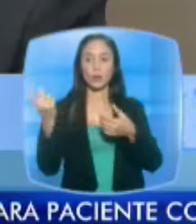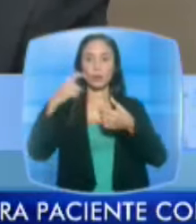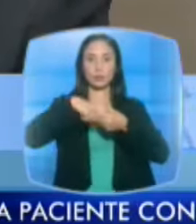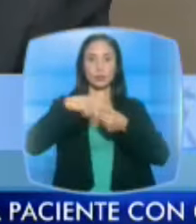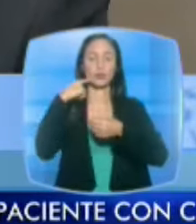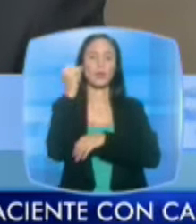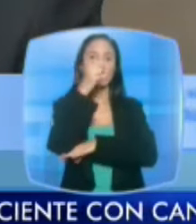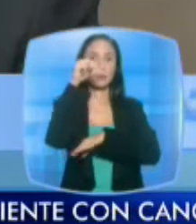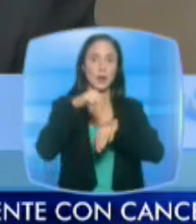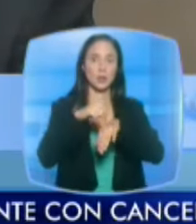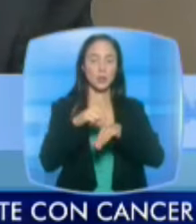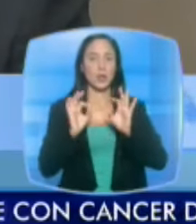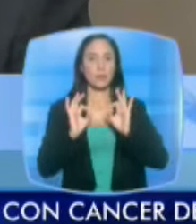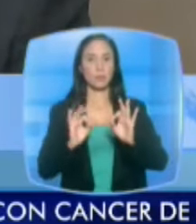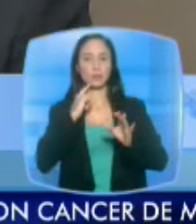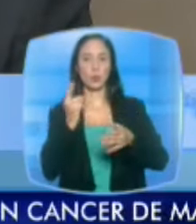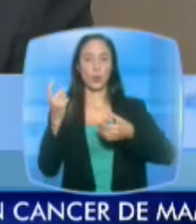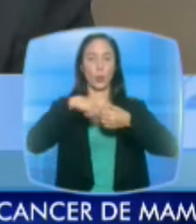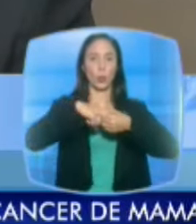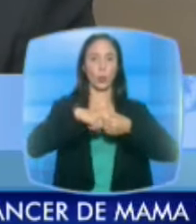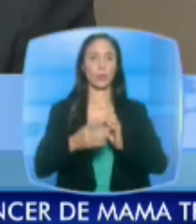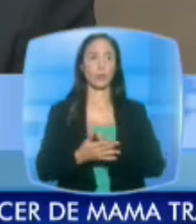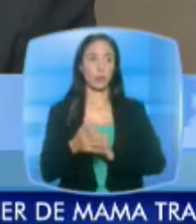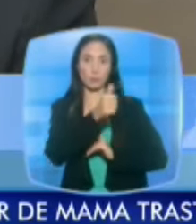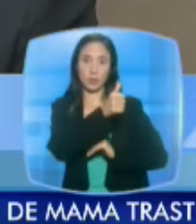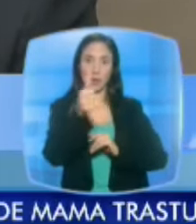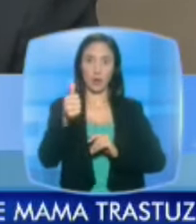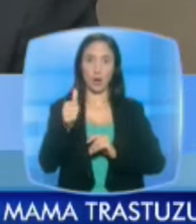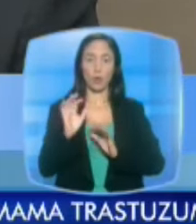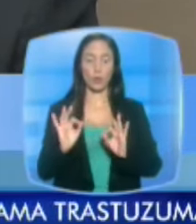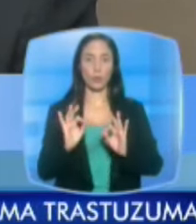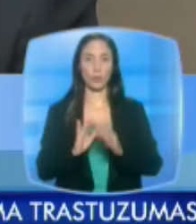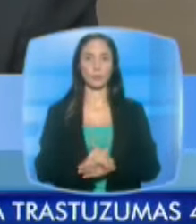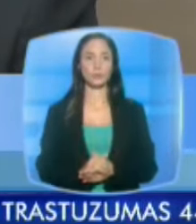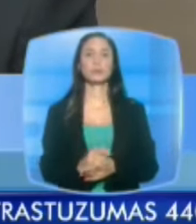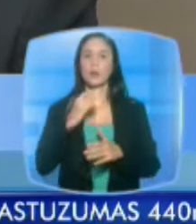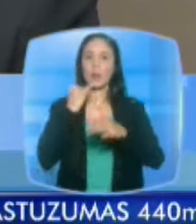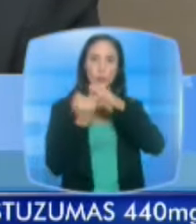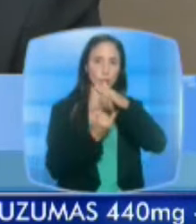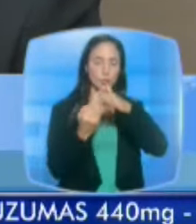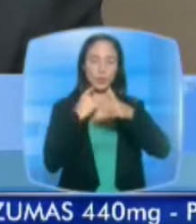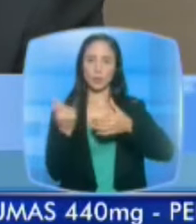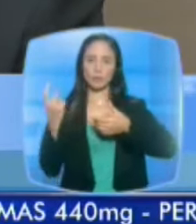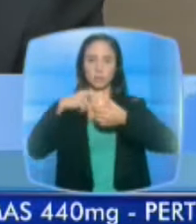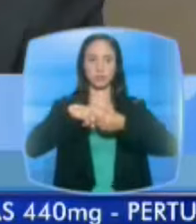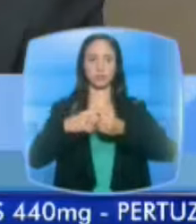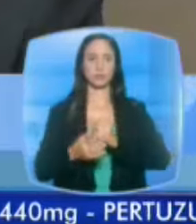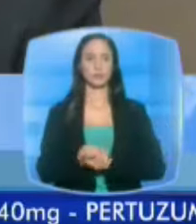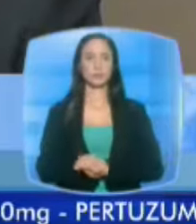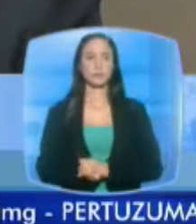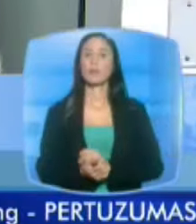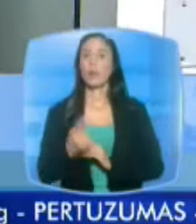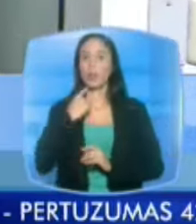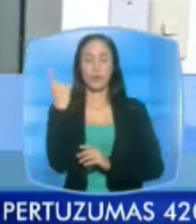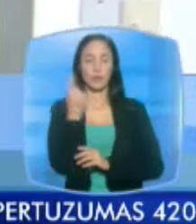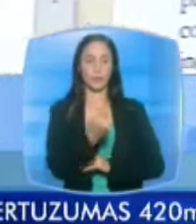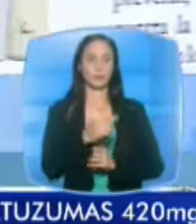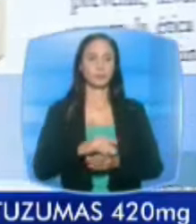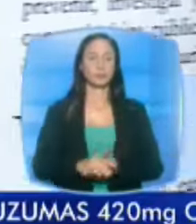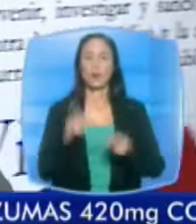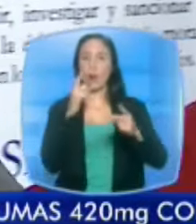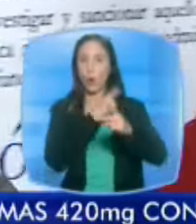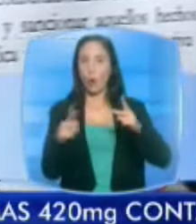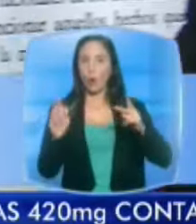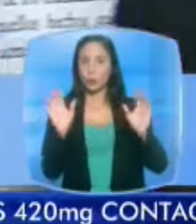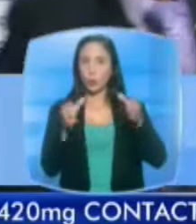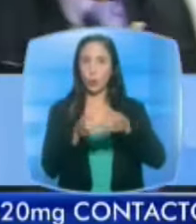venezolano, de la fortaleza de cada una de sus instituciones, y así debe ser. Otra